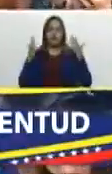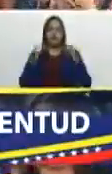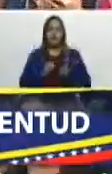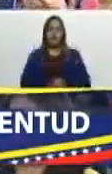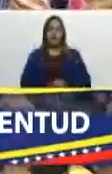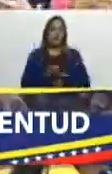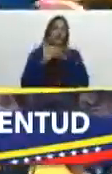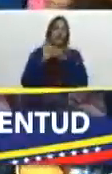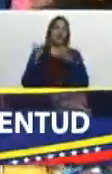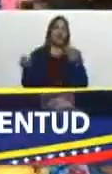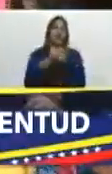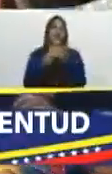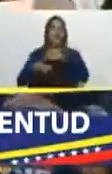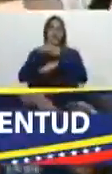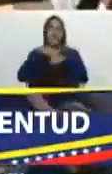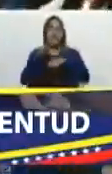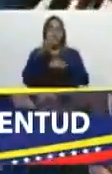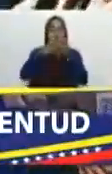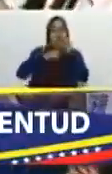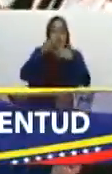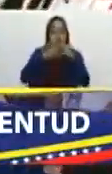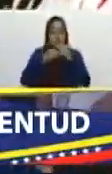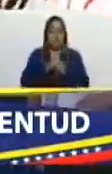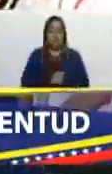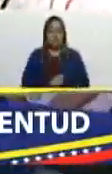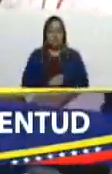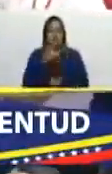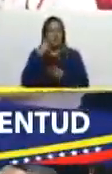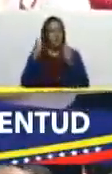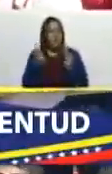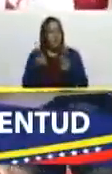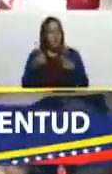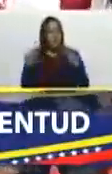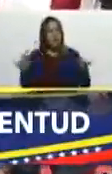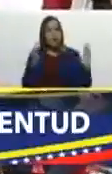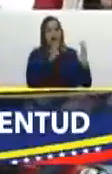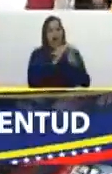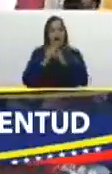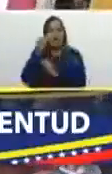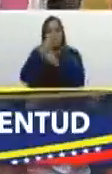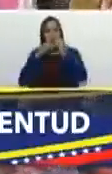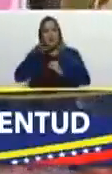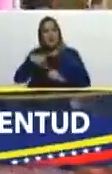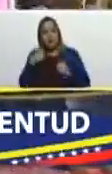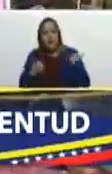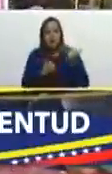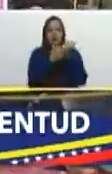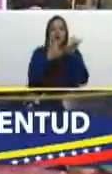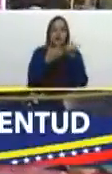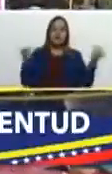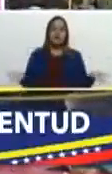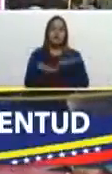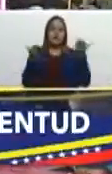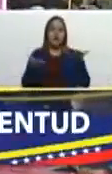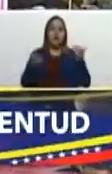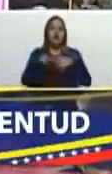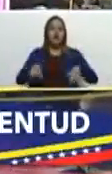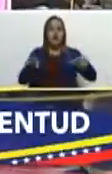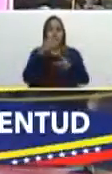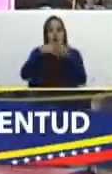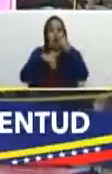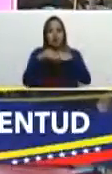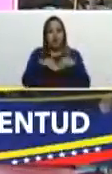Articulemos con el Ministerio de Alimentación. Vamos a ver cuáles son las casas de alimentación que pueden aportar a reimpulsar los comedores en el